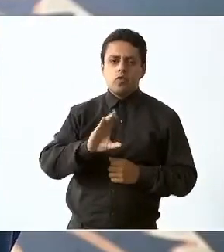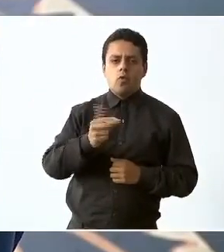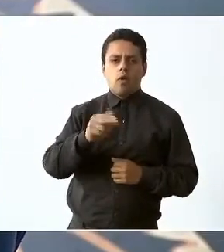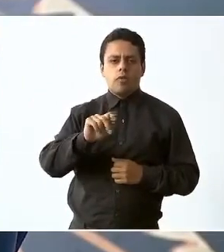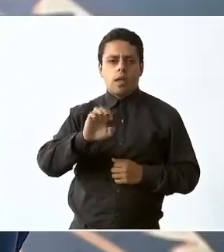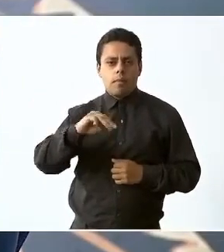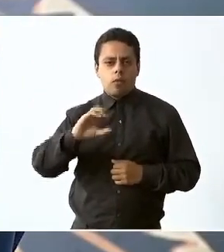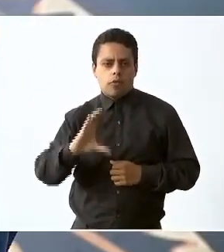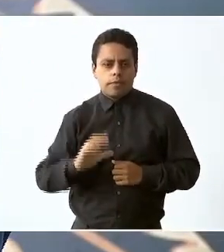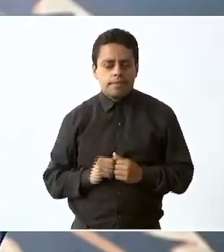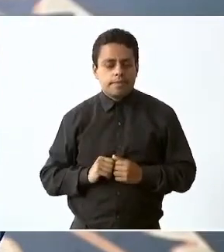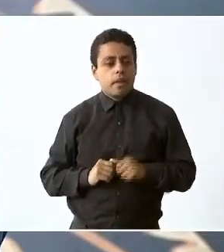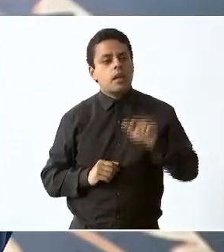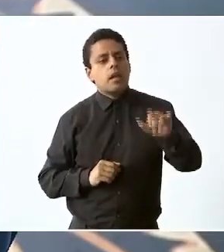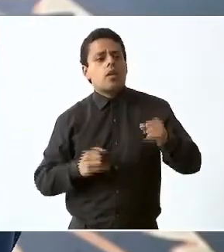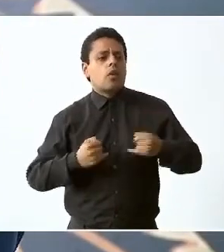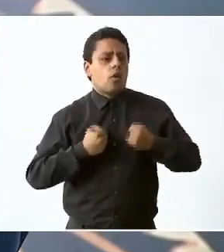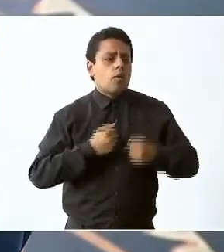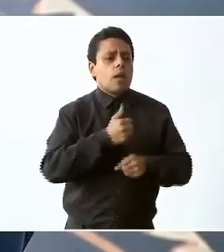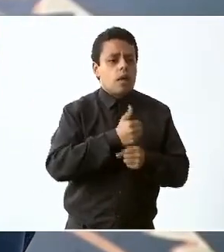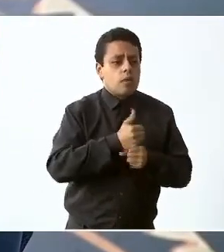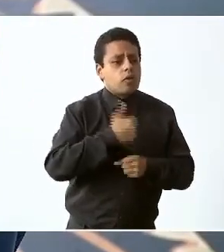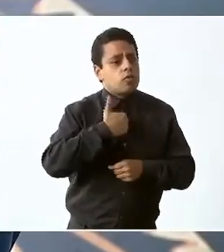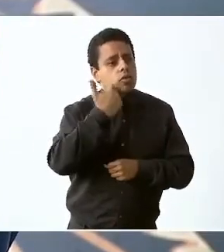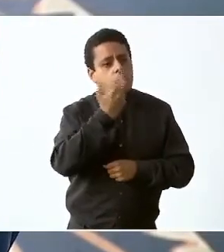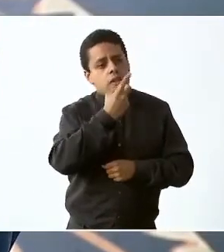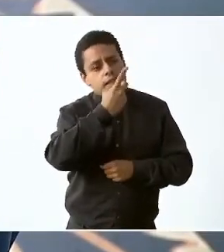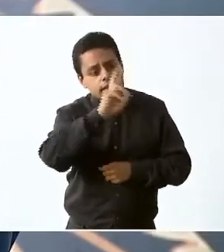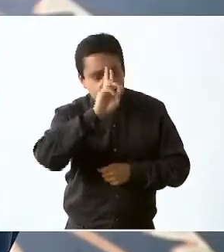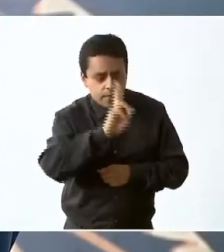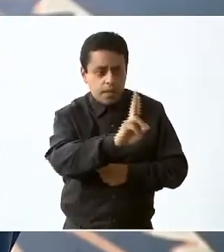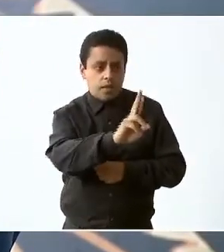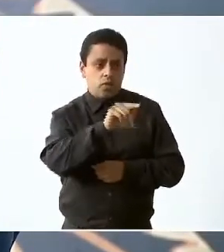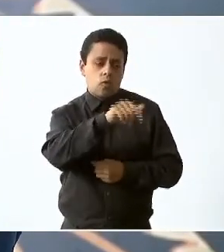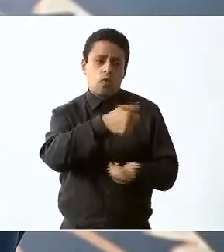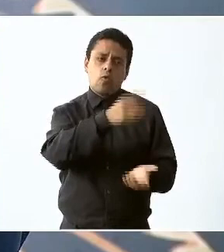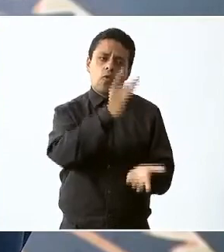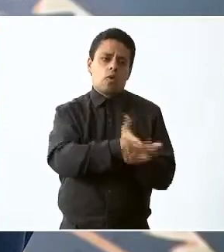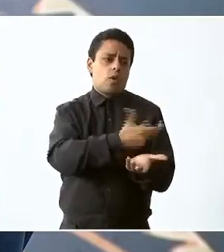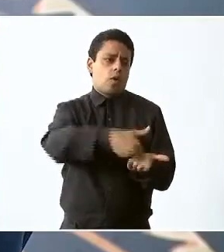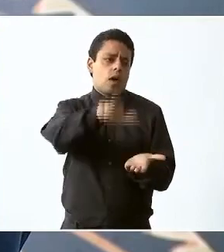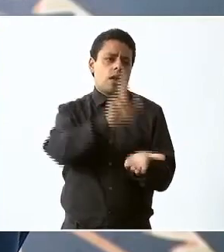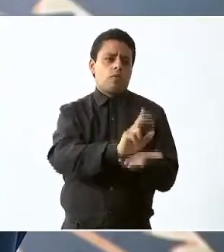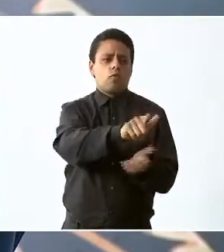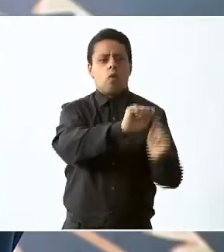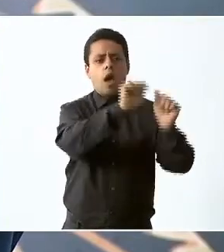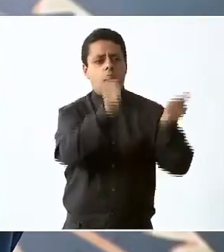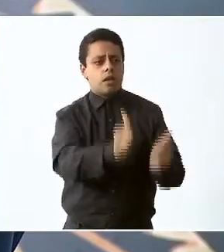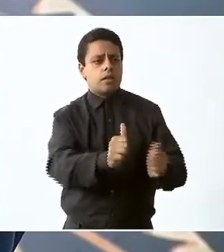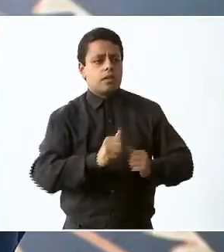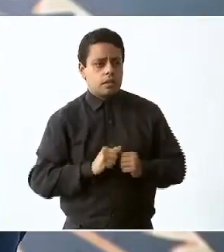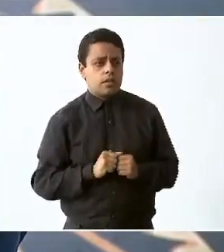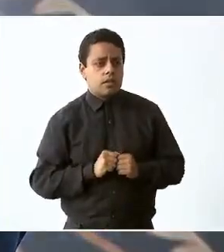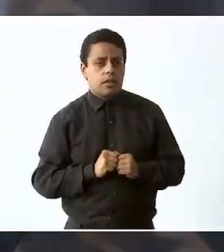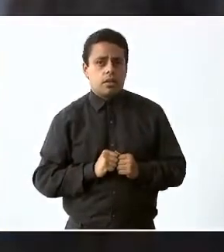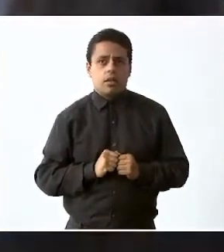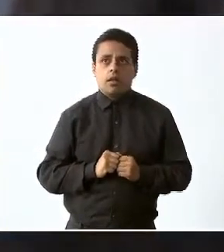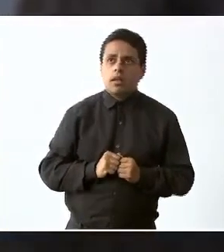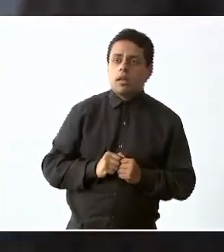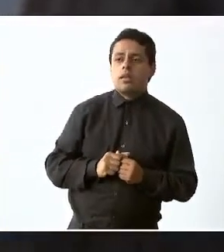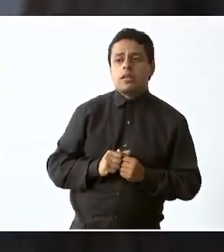joven abuelo, escúchame loarte, único héroe a la altura del arte.